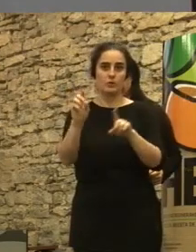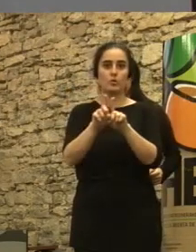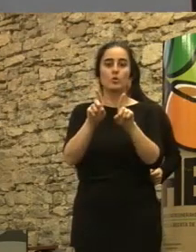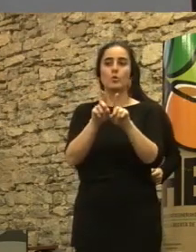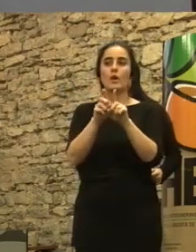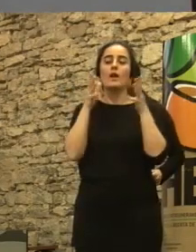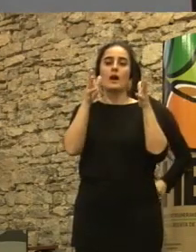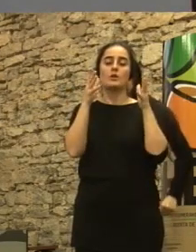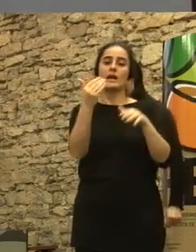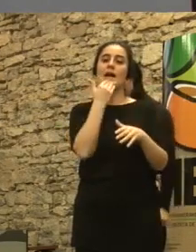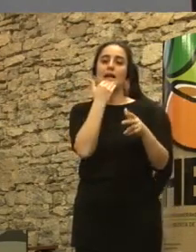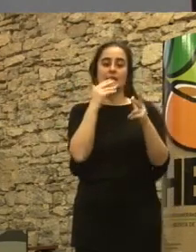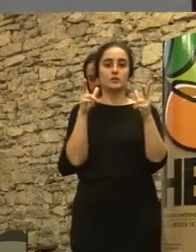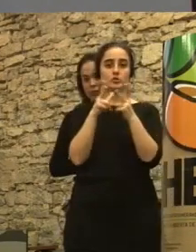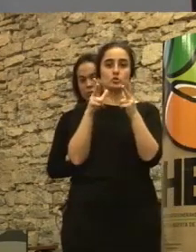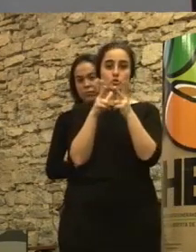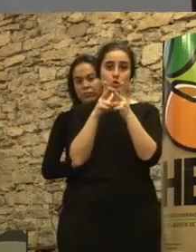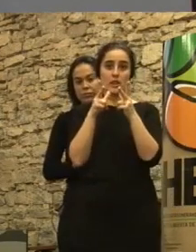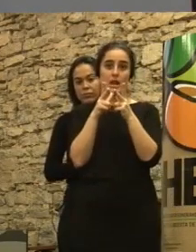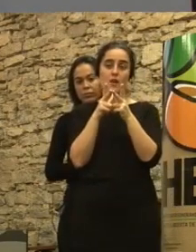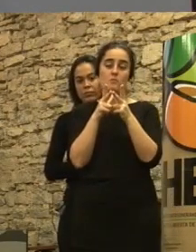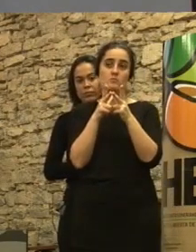aconsejaba la Carta Social